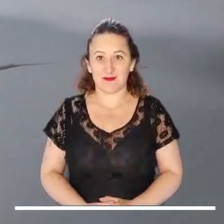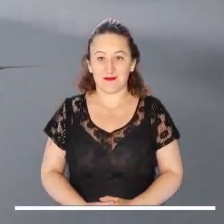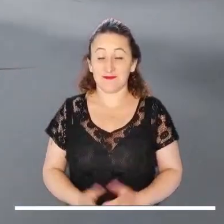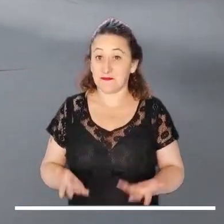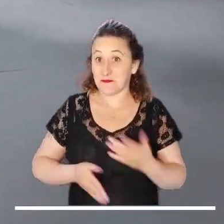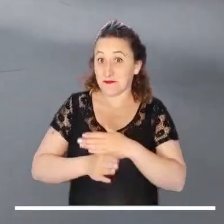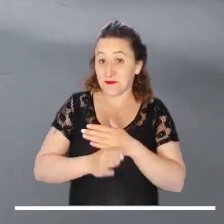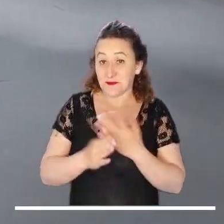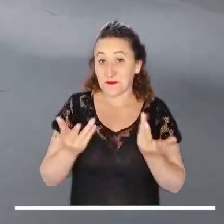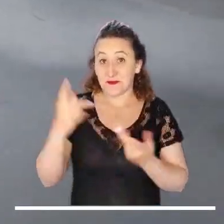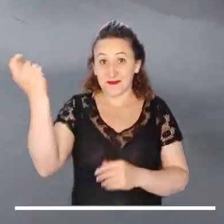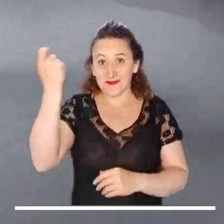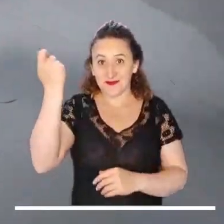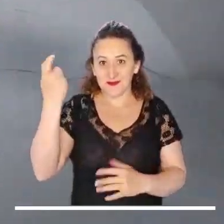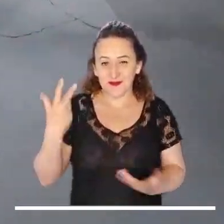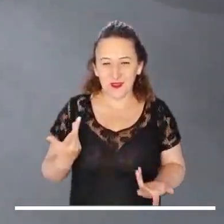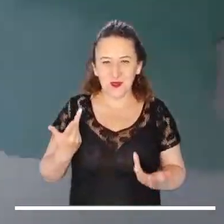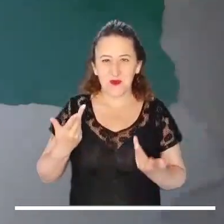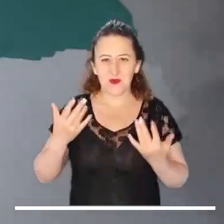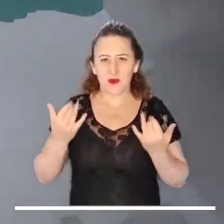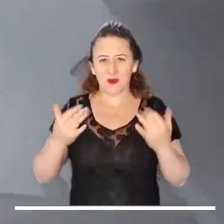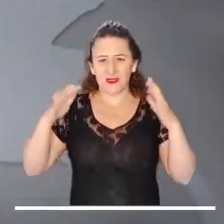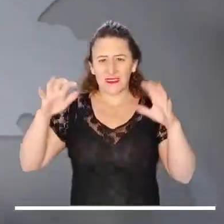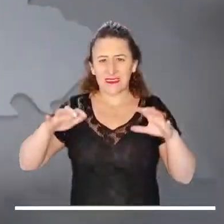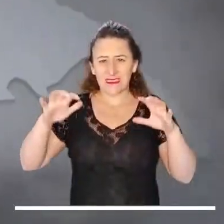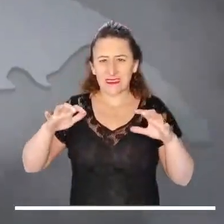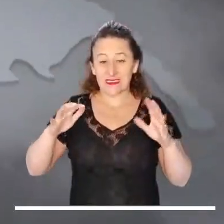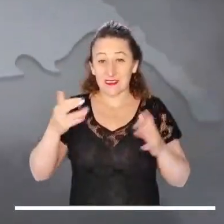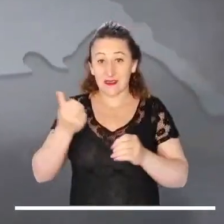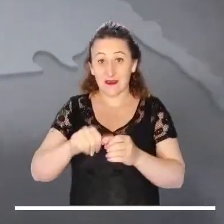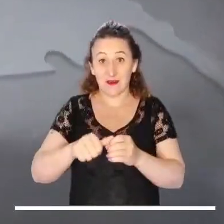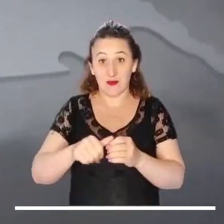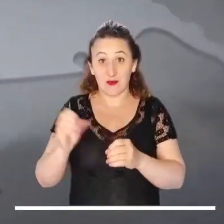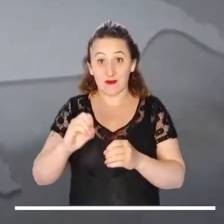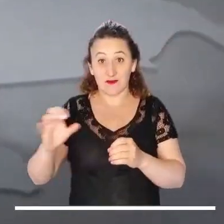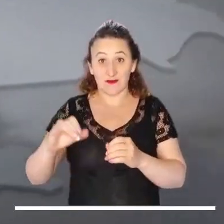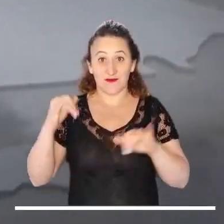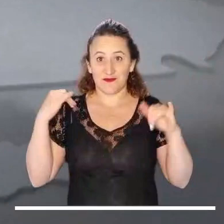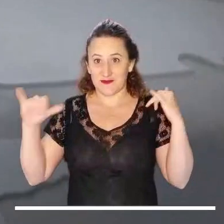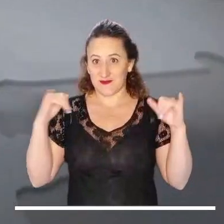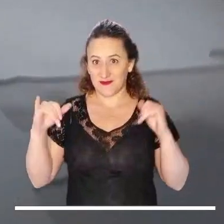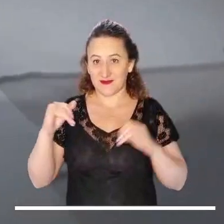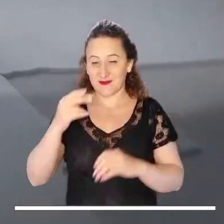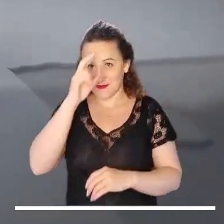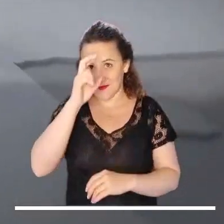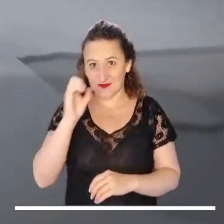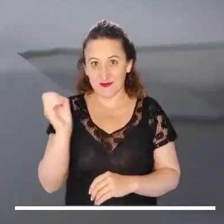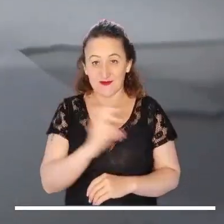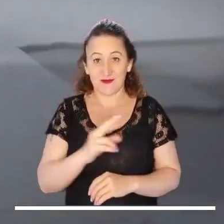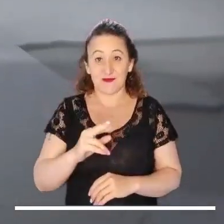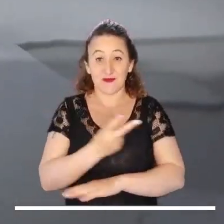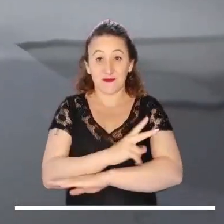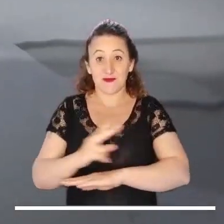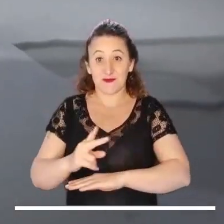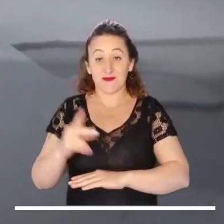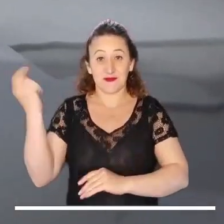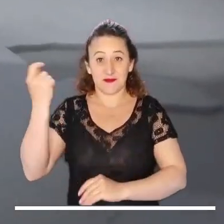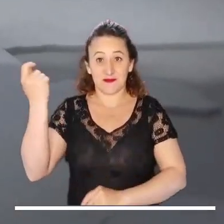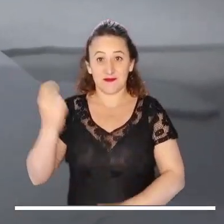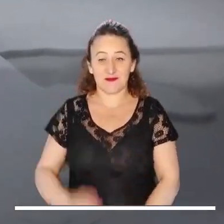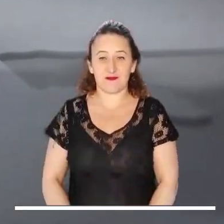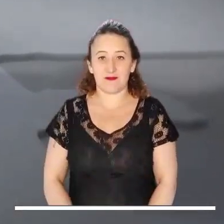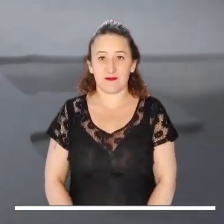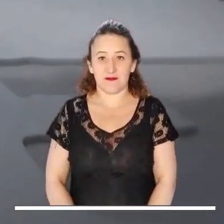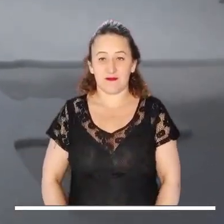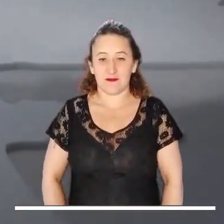Quindío. Continuamos con los llanos orientales, donde se calculan lluvias moderadas en Arauca, occidente de Casanare, nororiente de